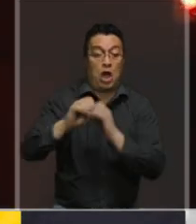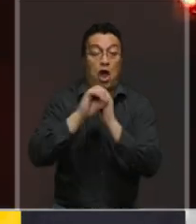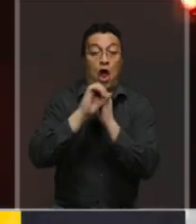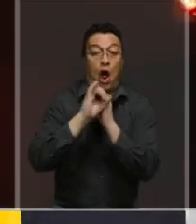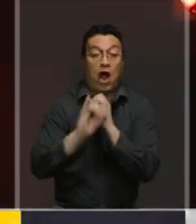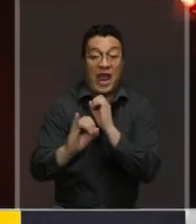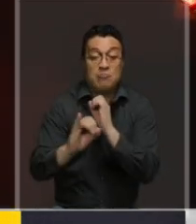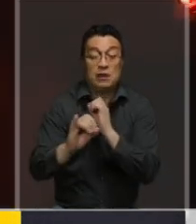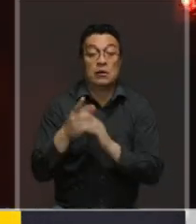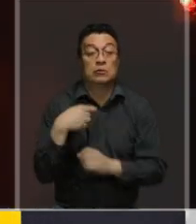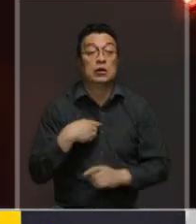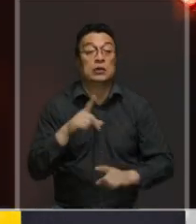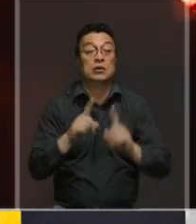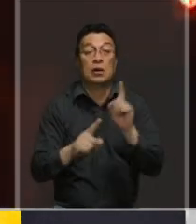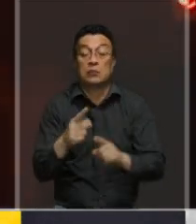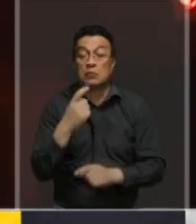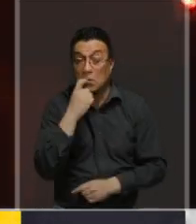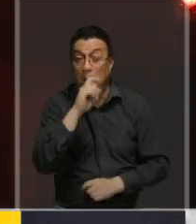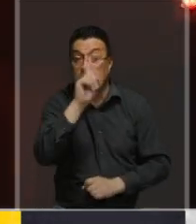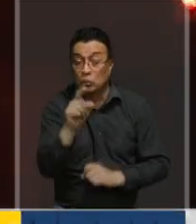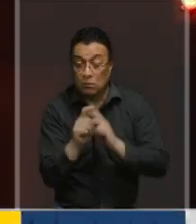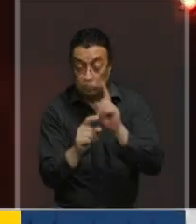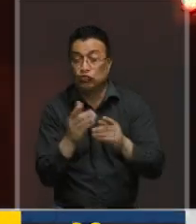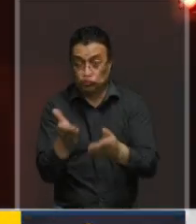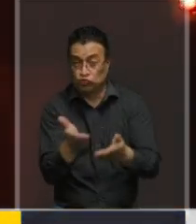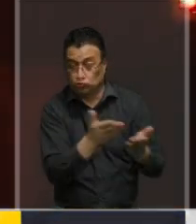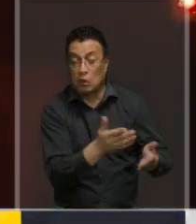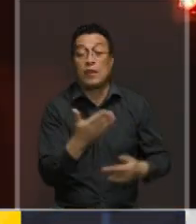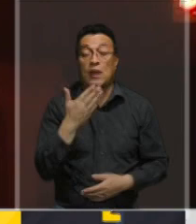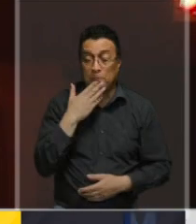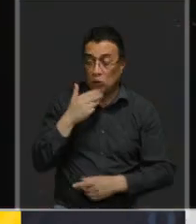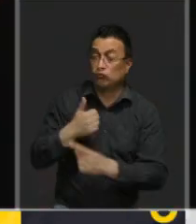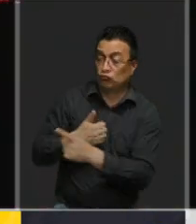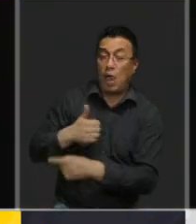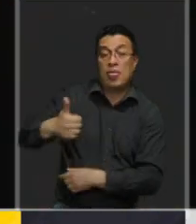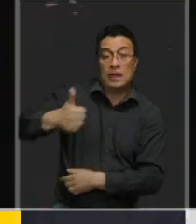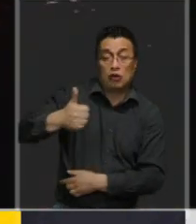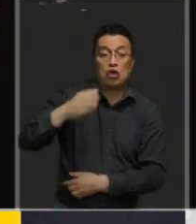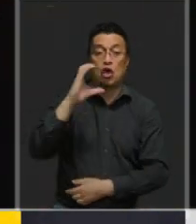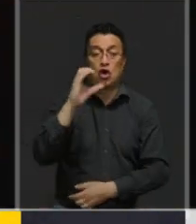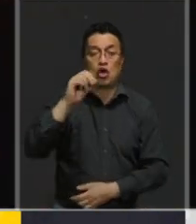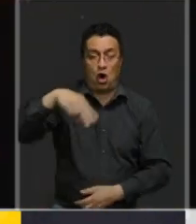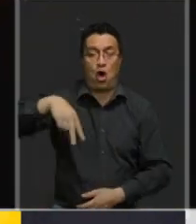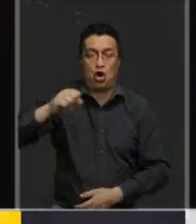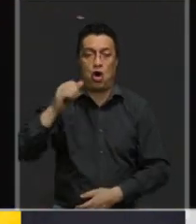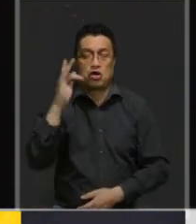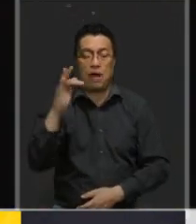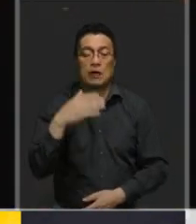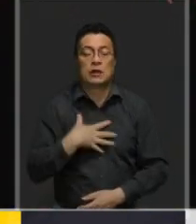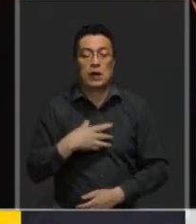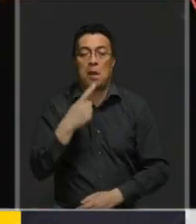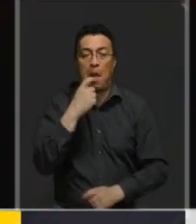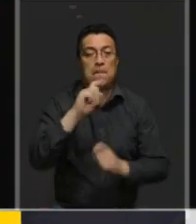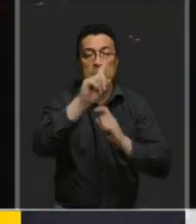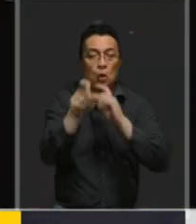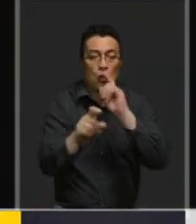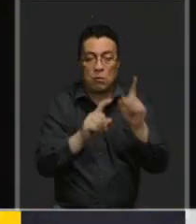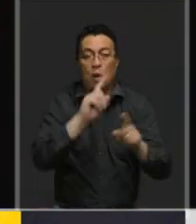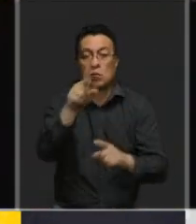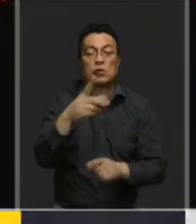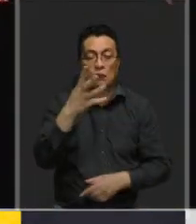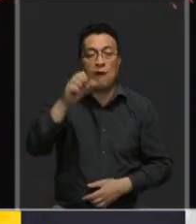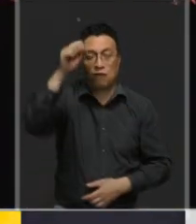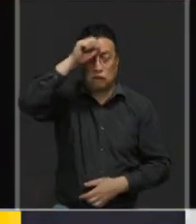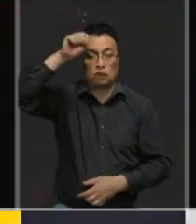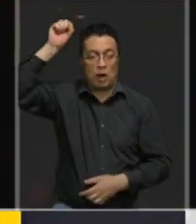quieren alguna precisión, y también está el director de CONAF, si quieren alguna precisión, y por supuesto Bomberos de